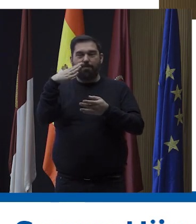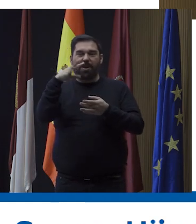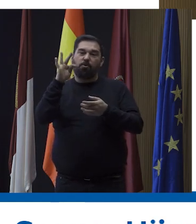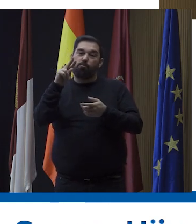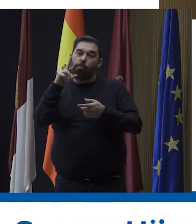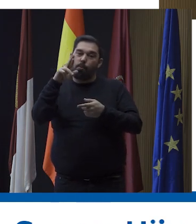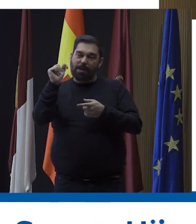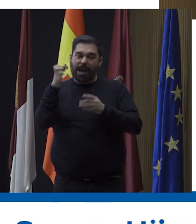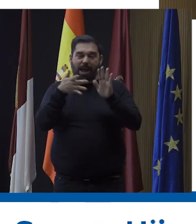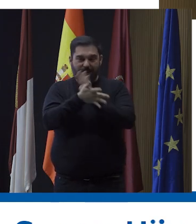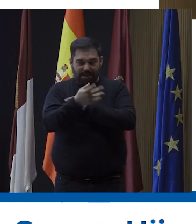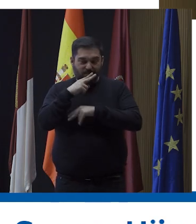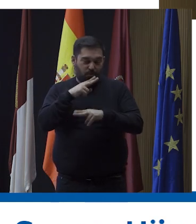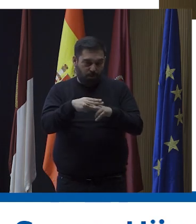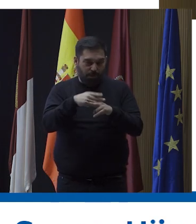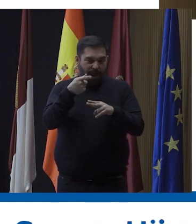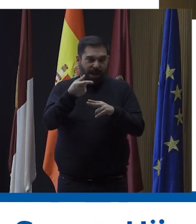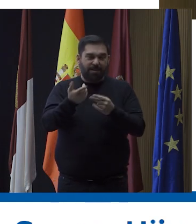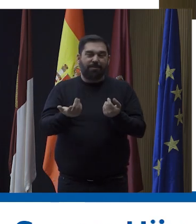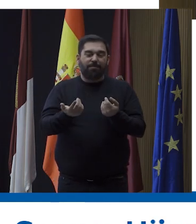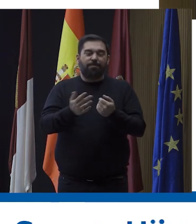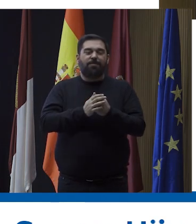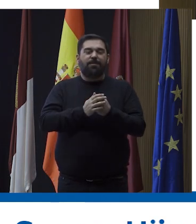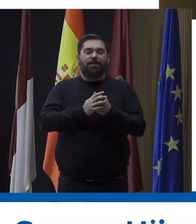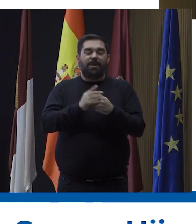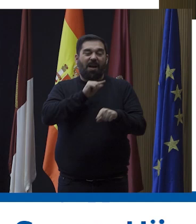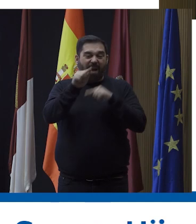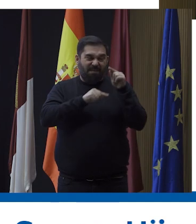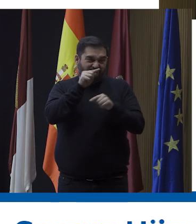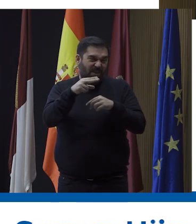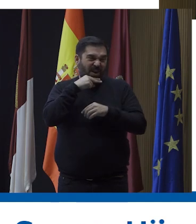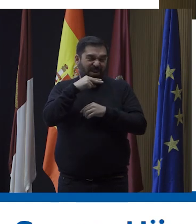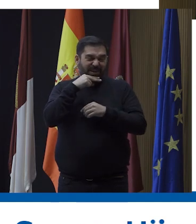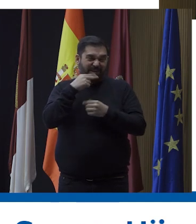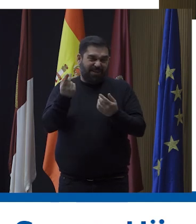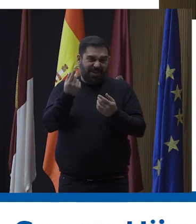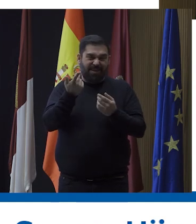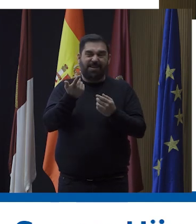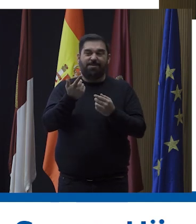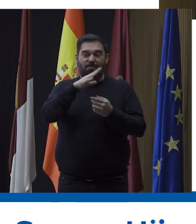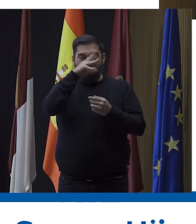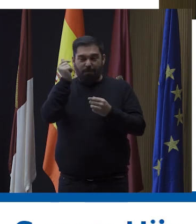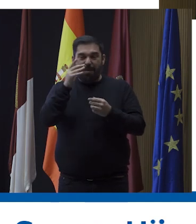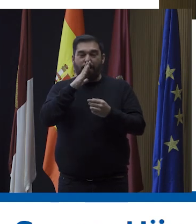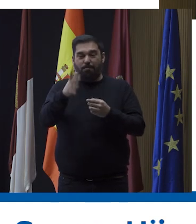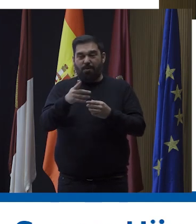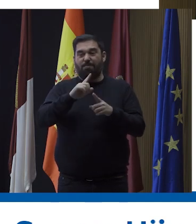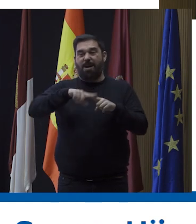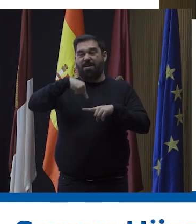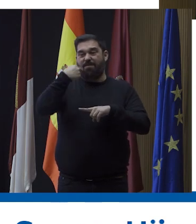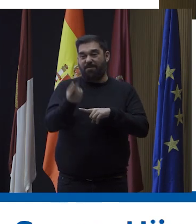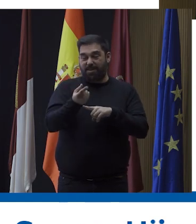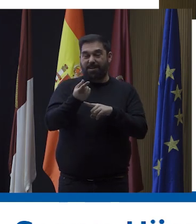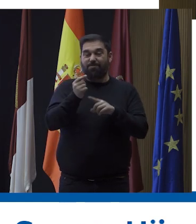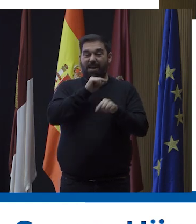que siempre que está descartado que haya una infección de orina debajo, porque si hay una infección de orina, la causa es la infección de